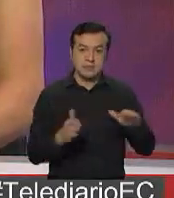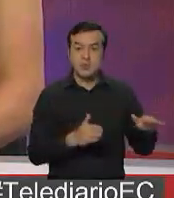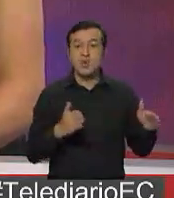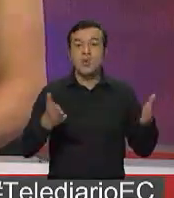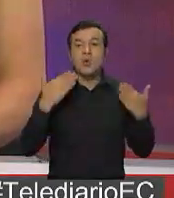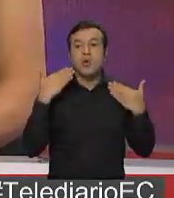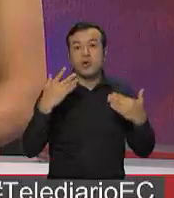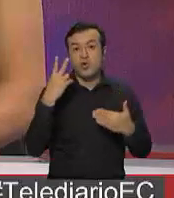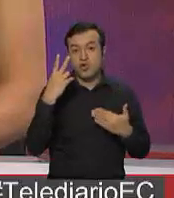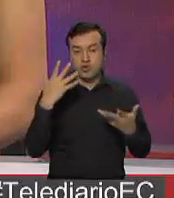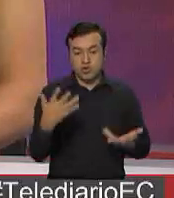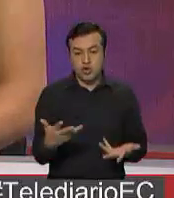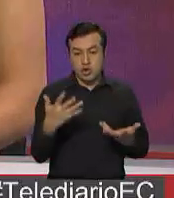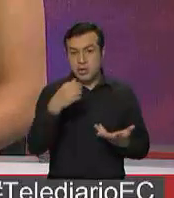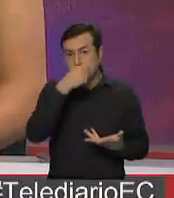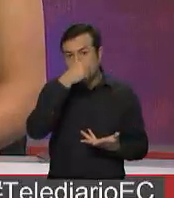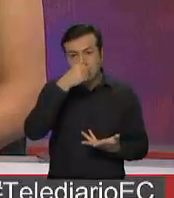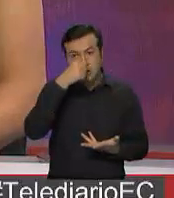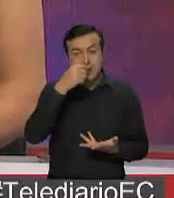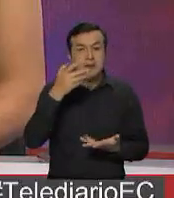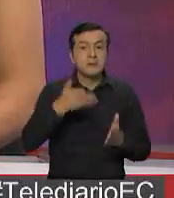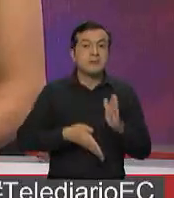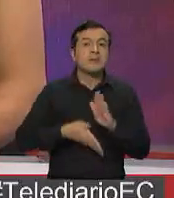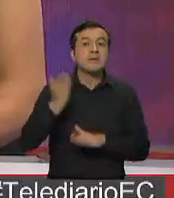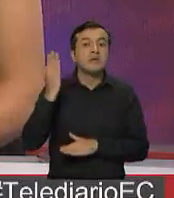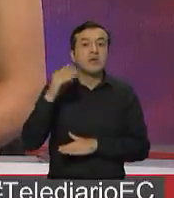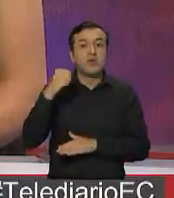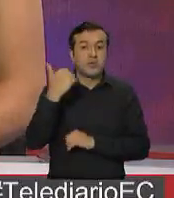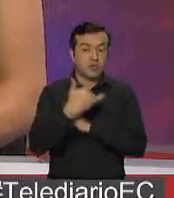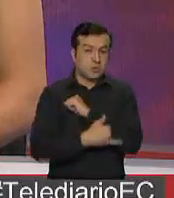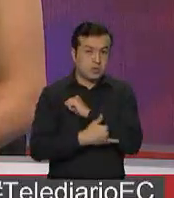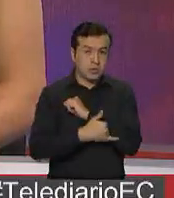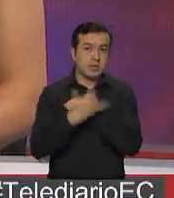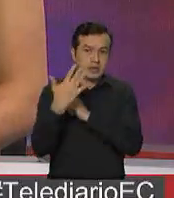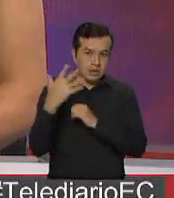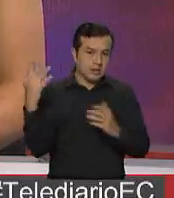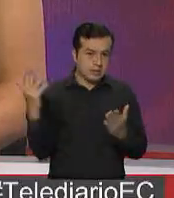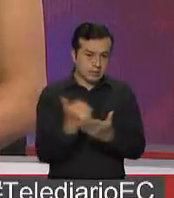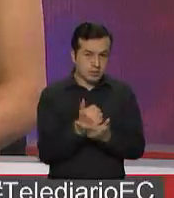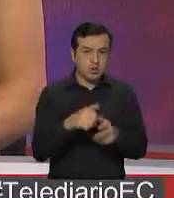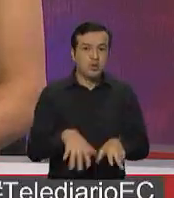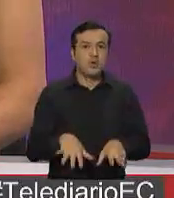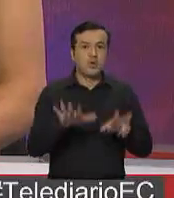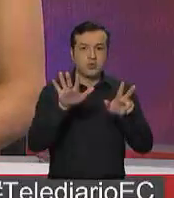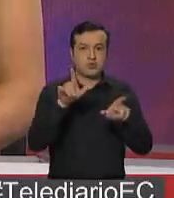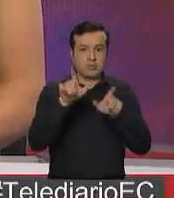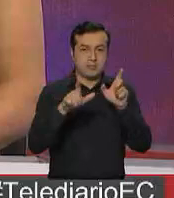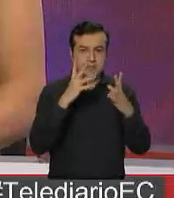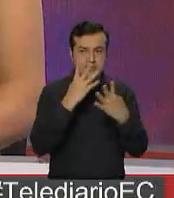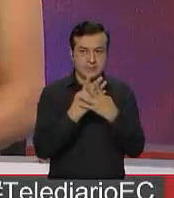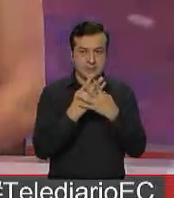incautaron 2 toneladas de droga que pretendían ser enviados al exterior. Se logró la detención de 8 personas.